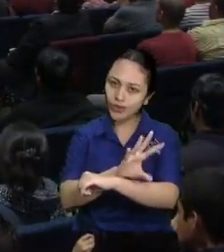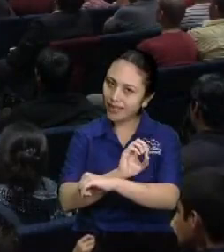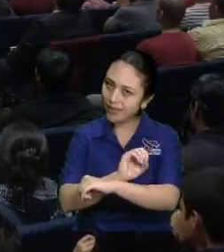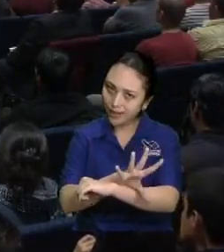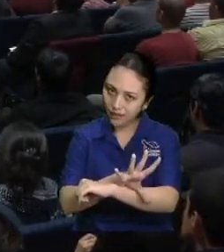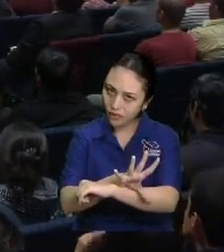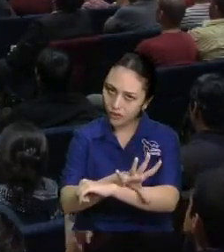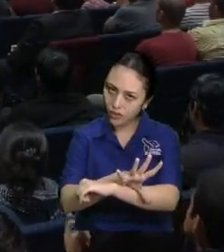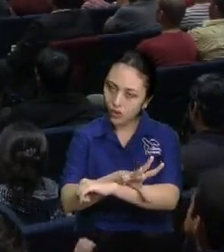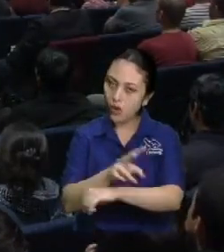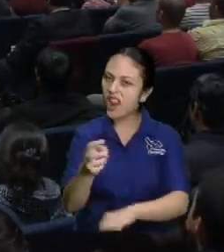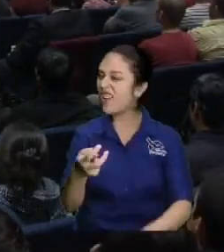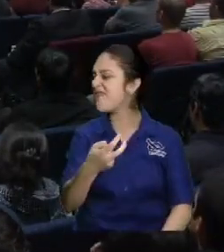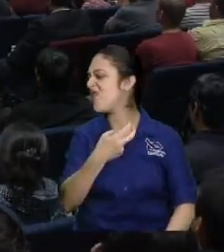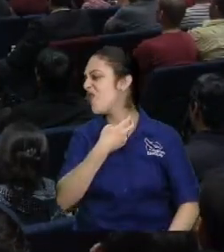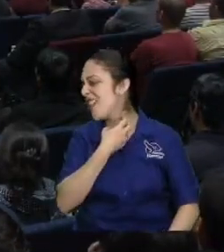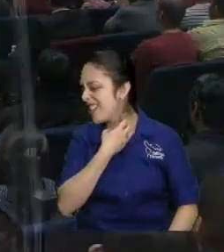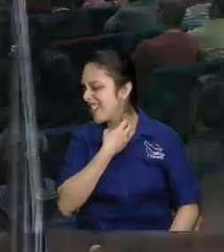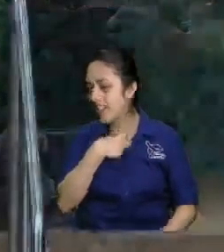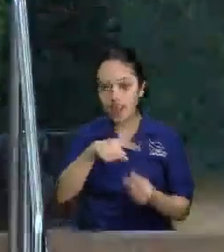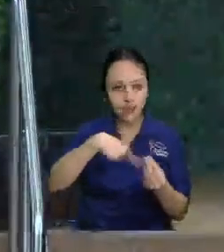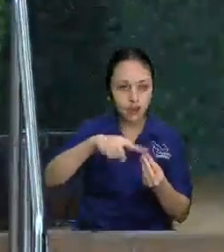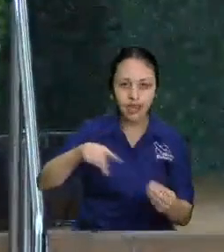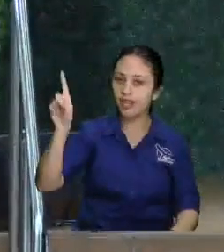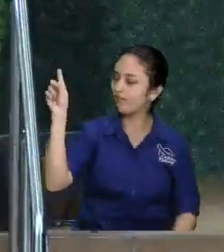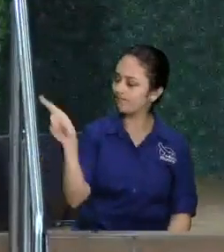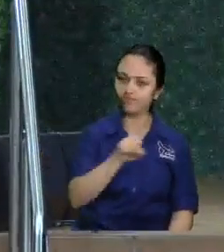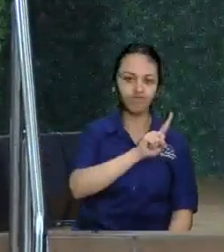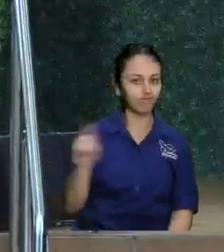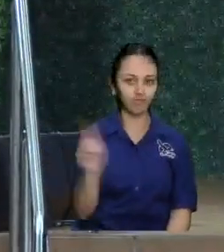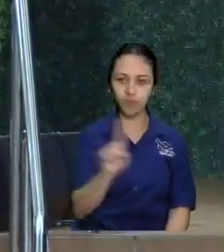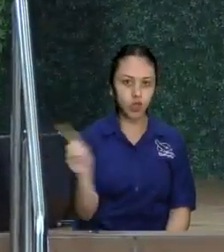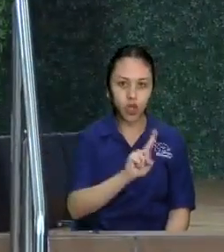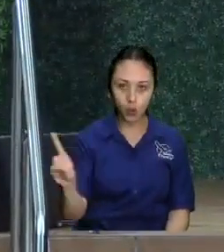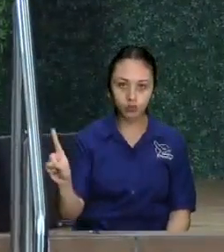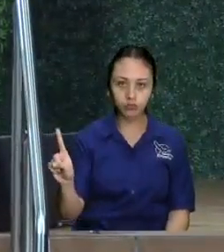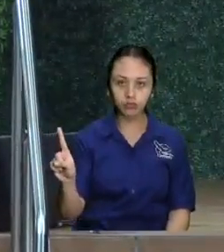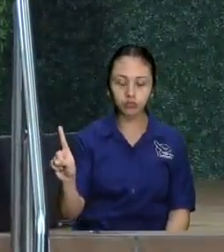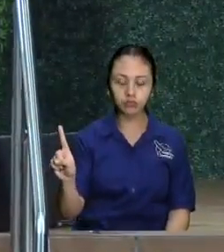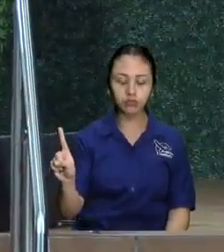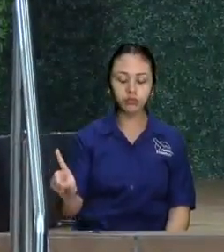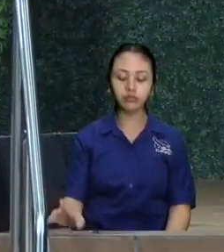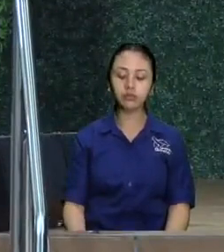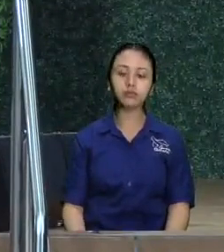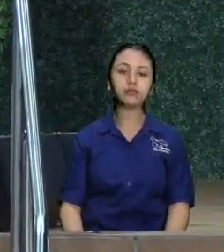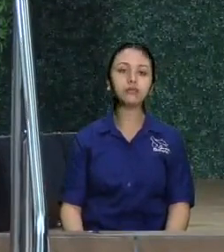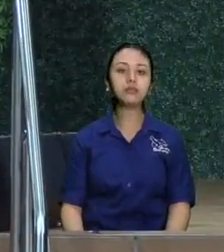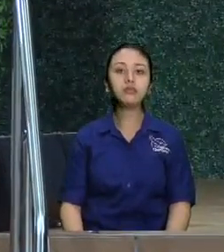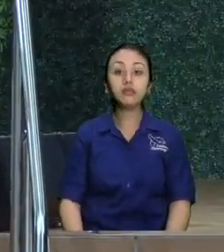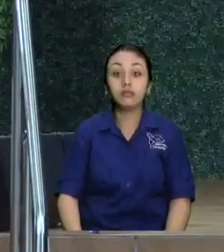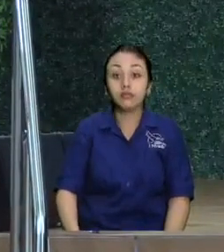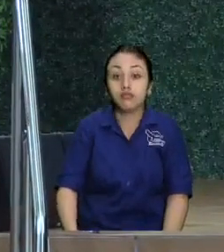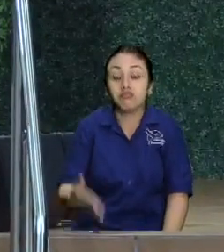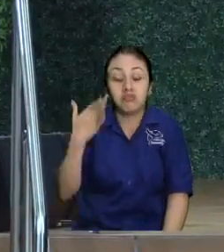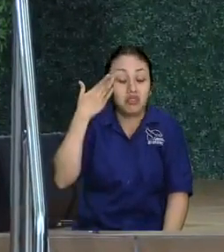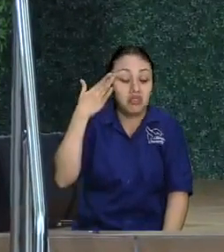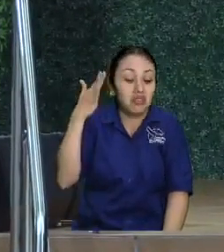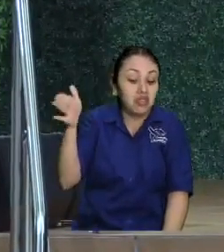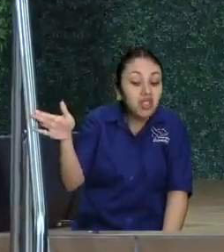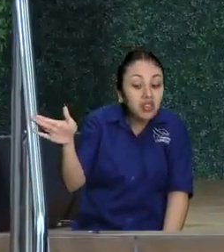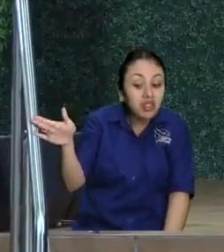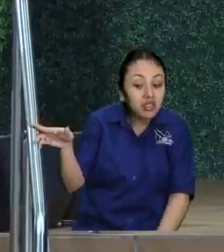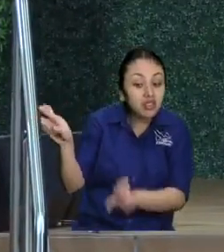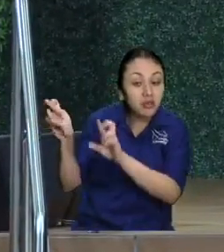manera la violencia intrafamiliar. Reprendo en el nombre de Jesús. Si alguien lo entiende de esa manera, será su mente